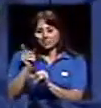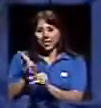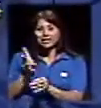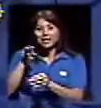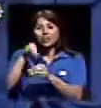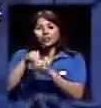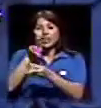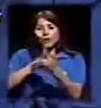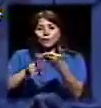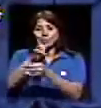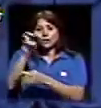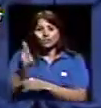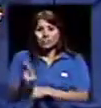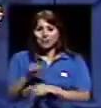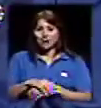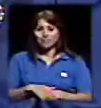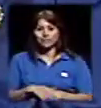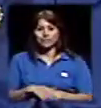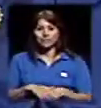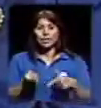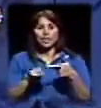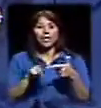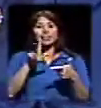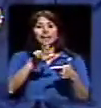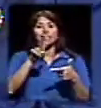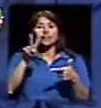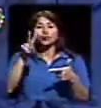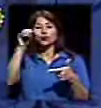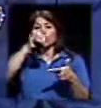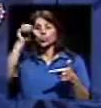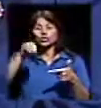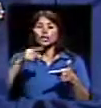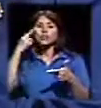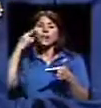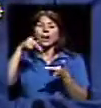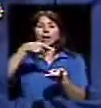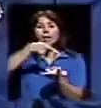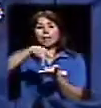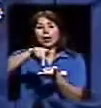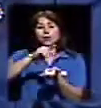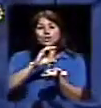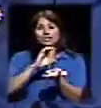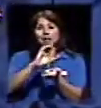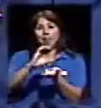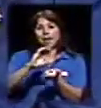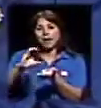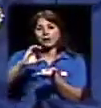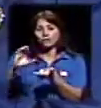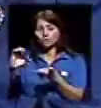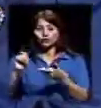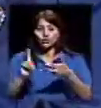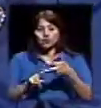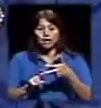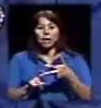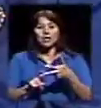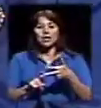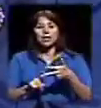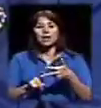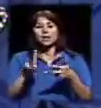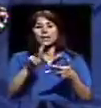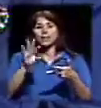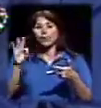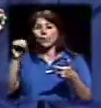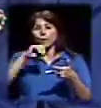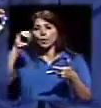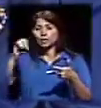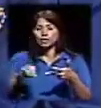Okay. El 32% es para el pago de remuneraciones, ¿verdad? Y el 29% es para el tema